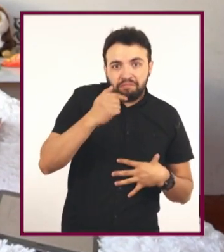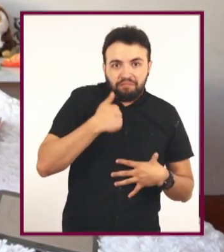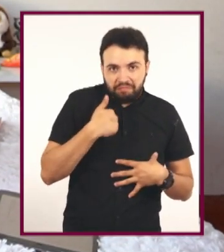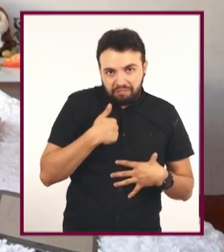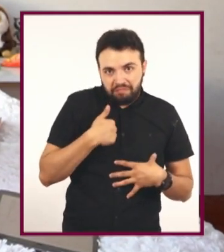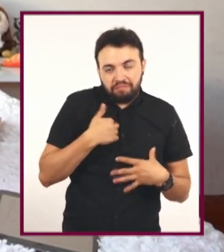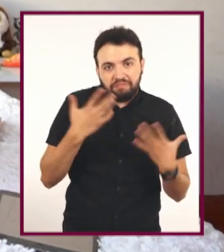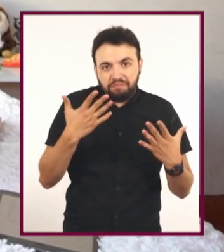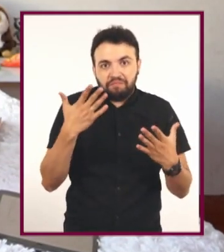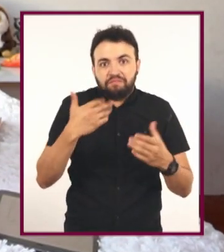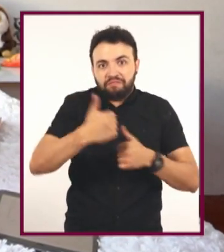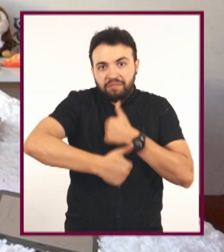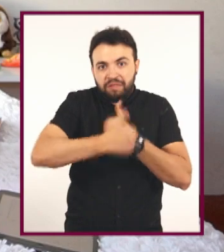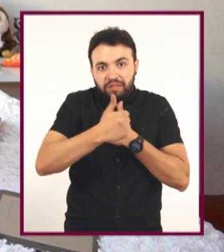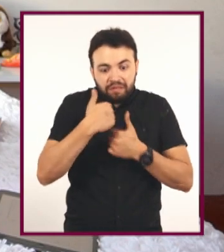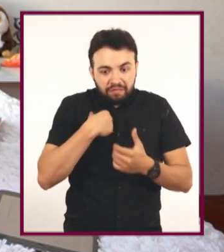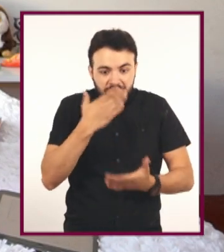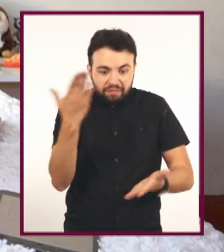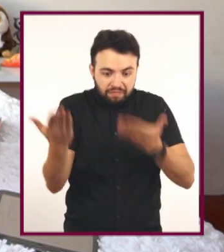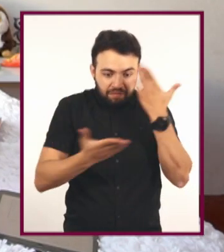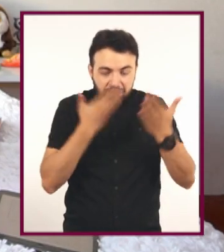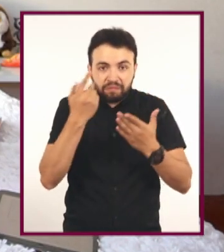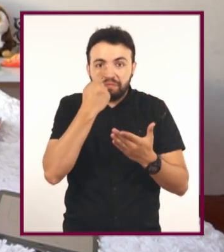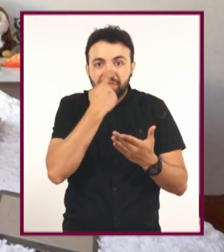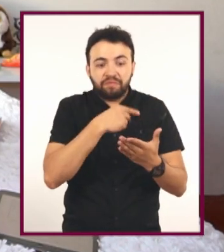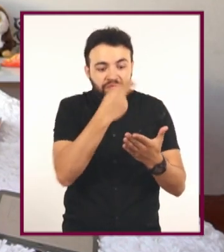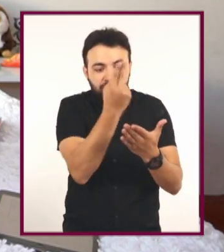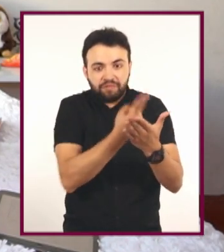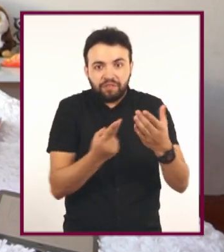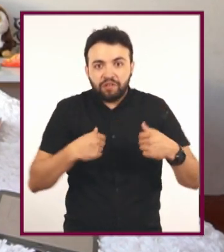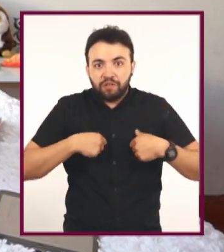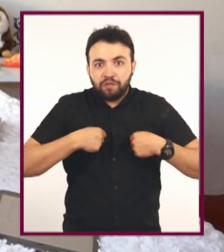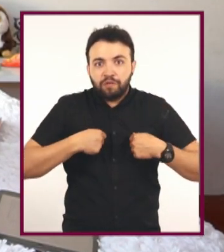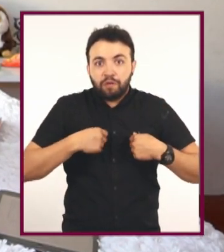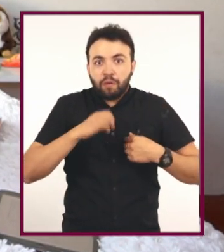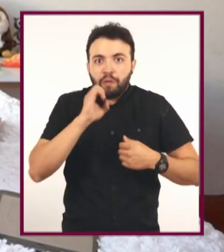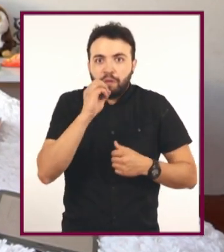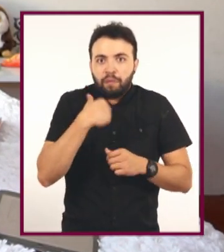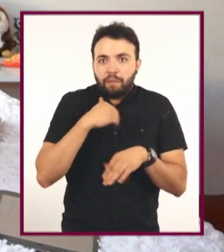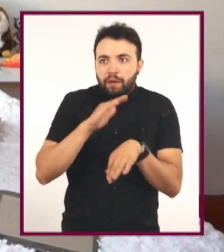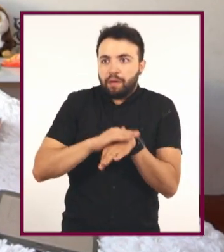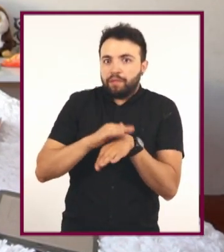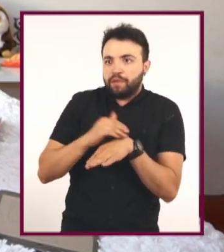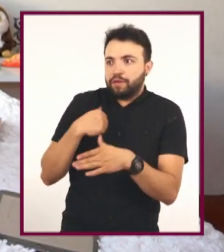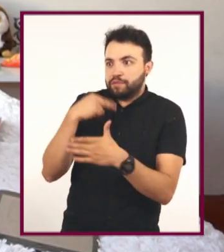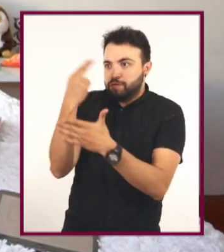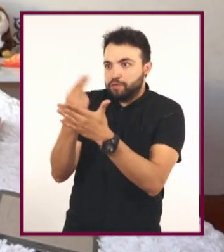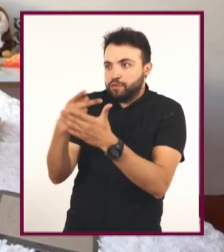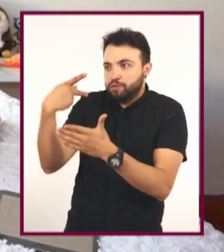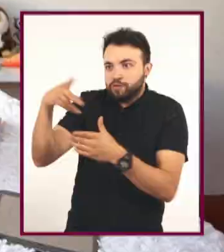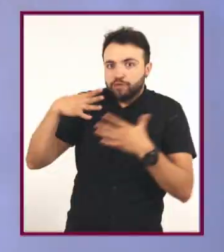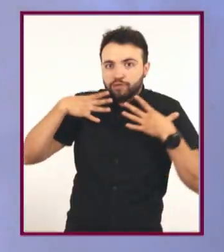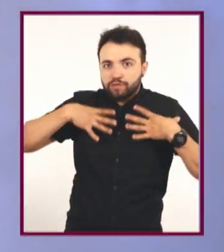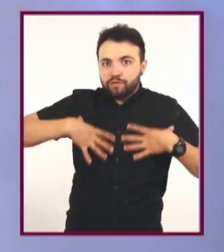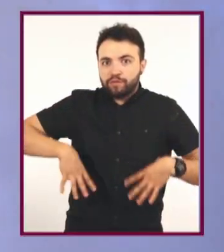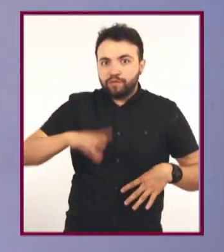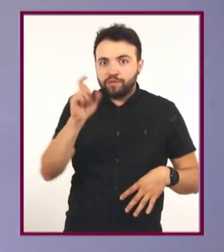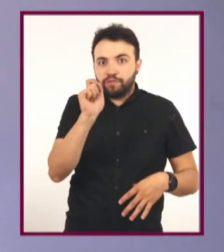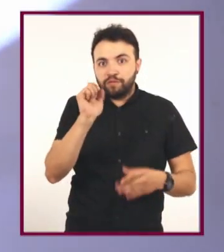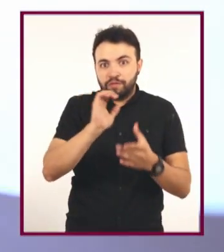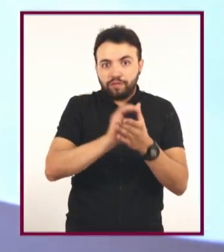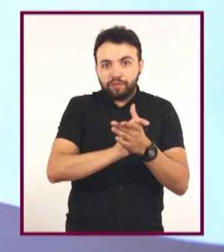quizás estudie una carrera para convertirme en diseñadora de ropa. O en una de esas hasta me dedico a hacer el vestido de novia de alguna